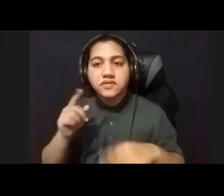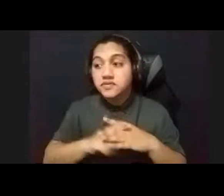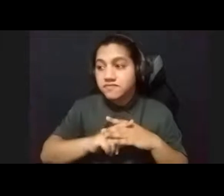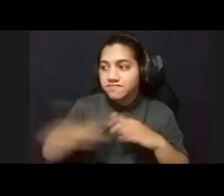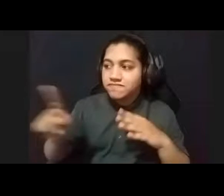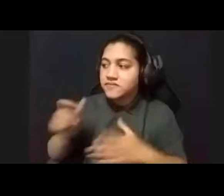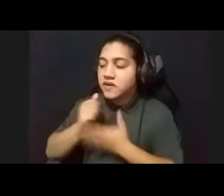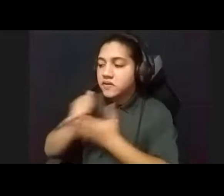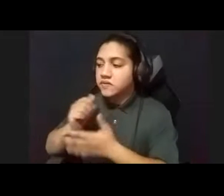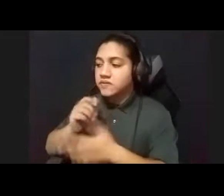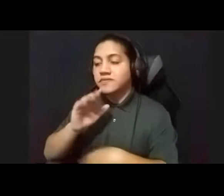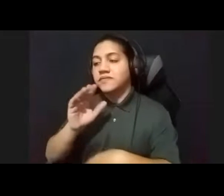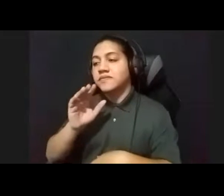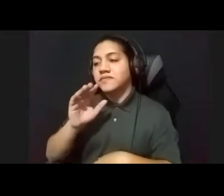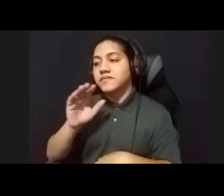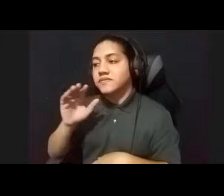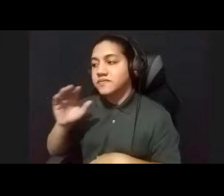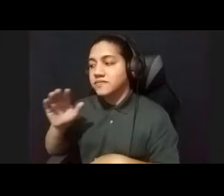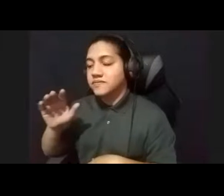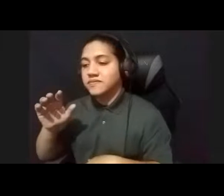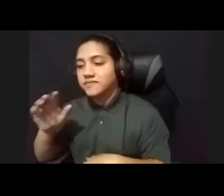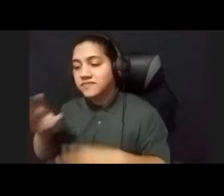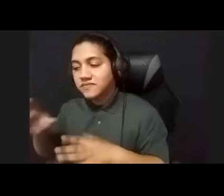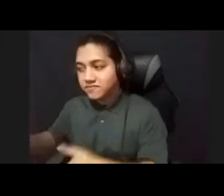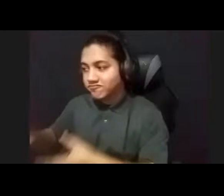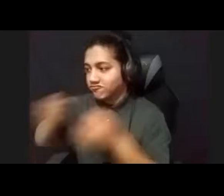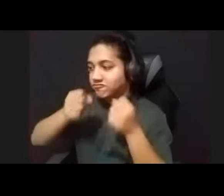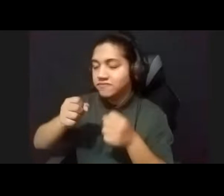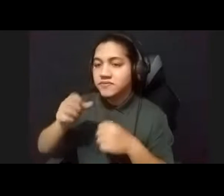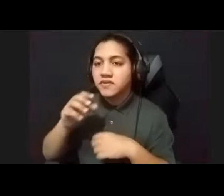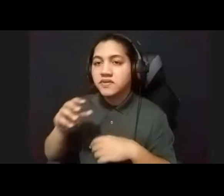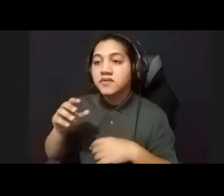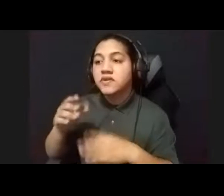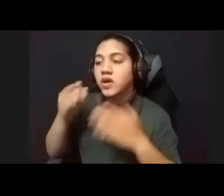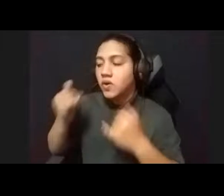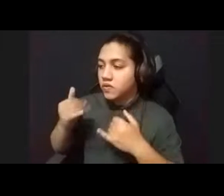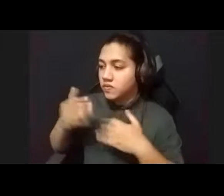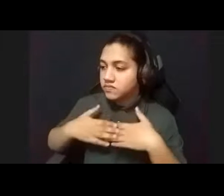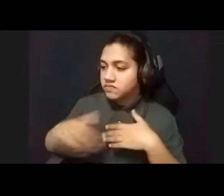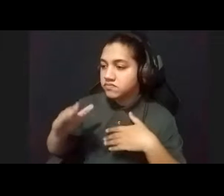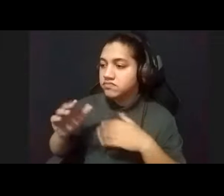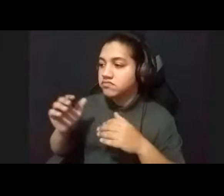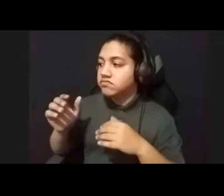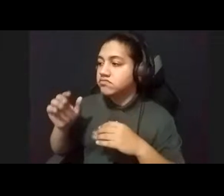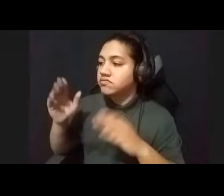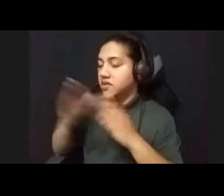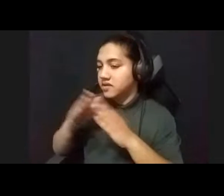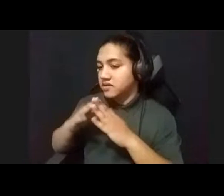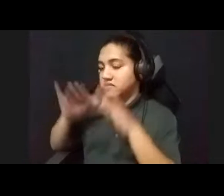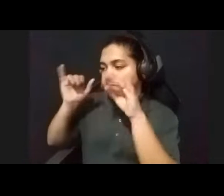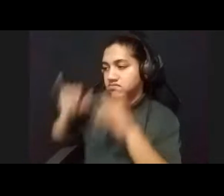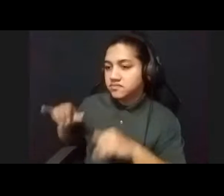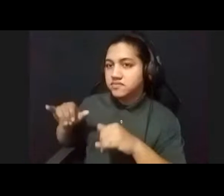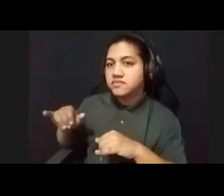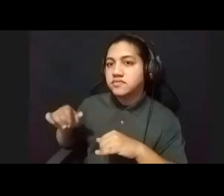a ayudar a su amada. La sacó del agua y le dijo, desde hoy te quedarás en casa y yo